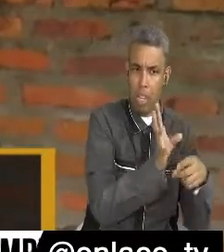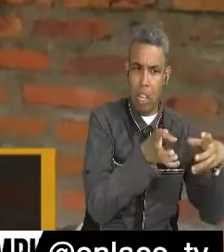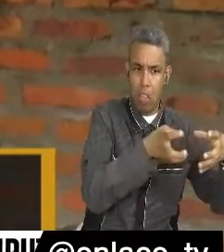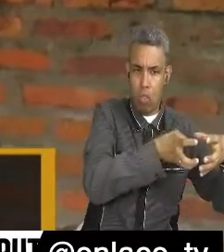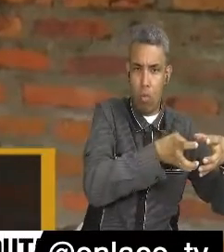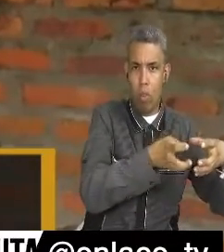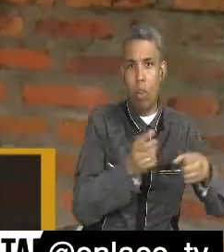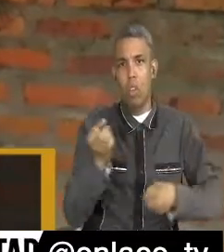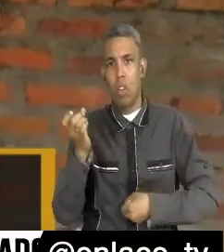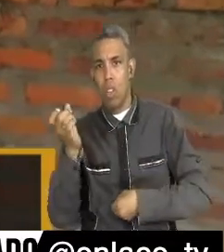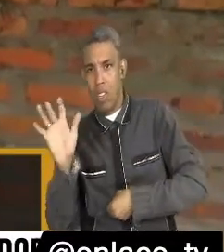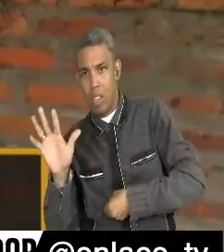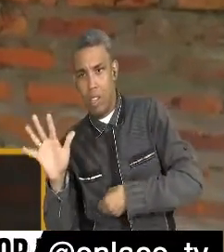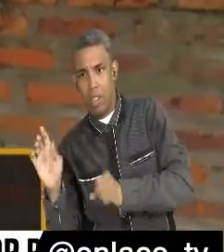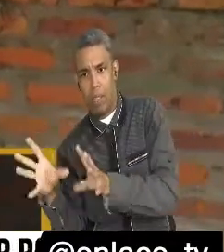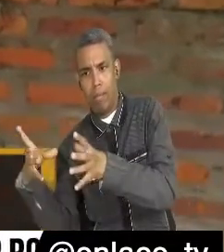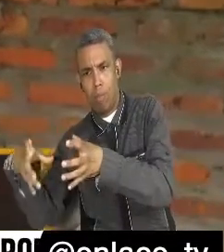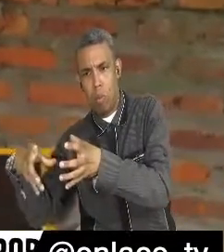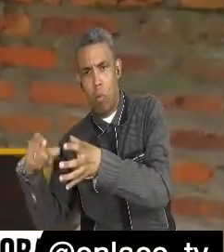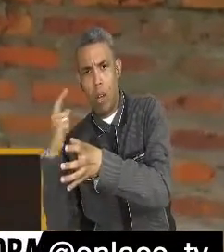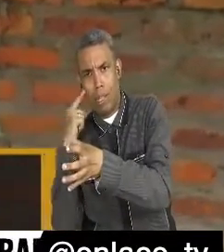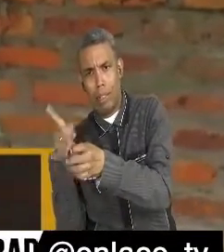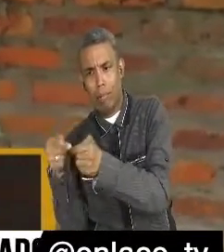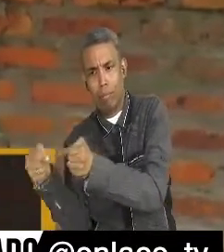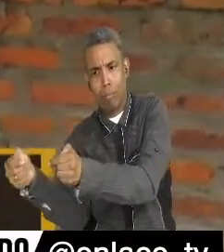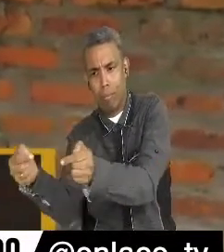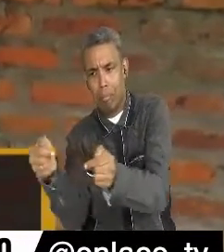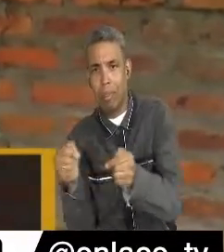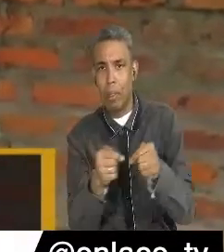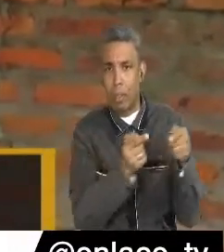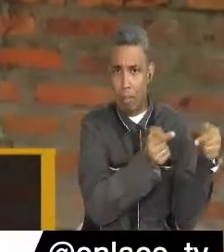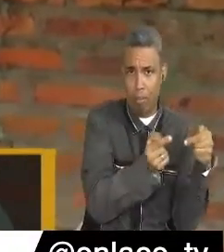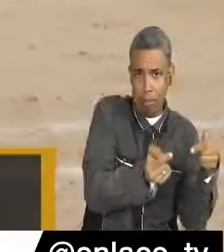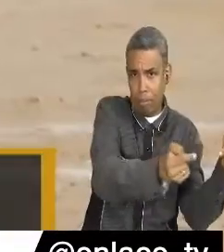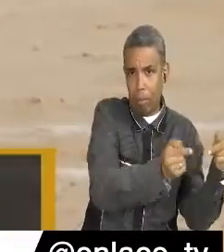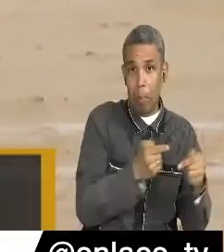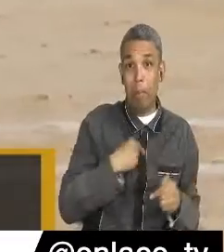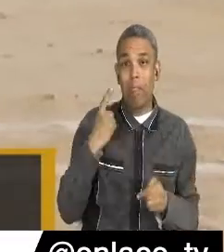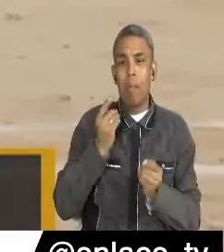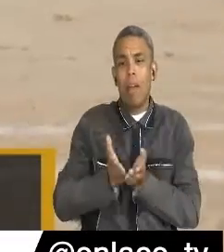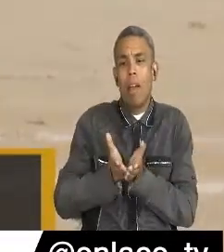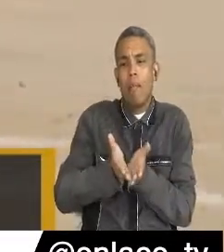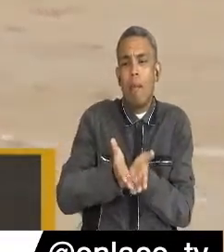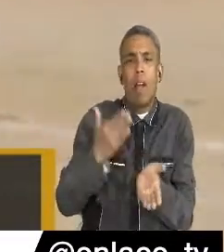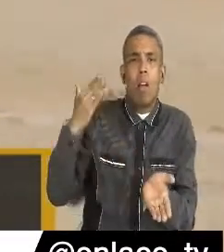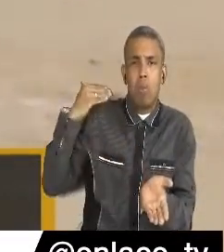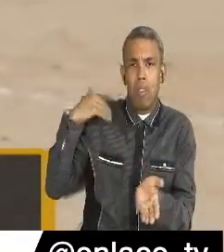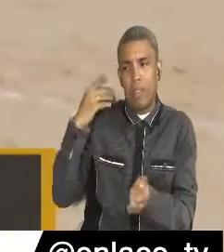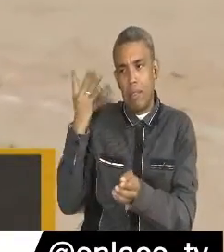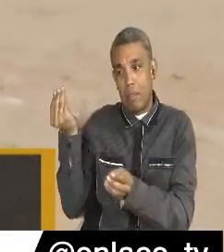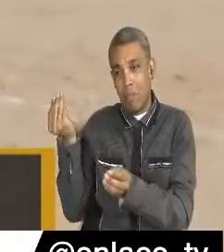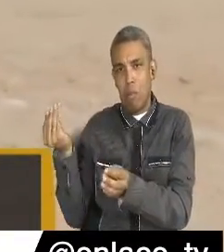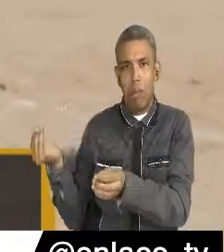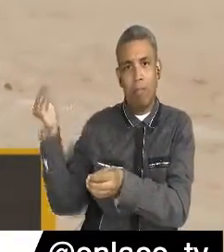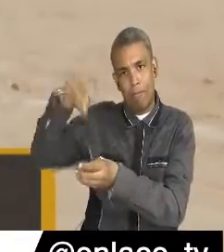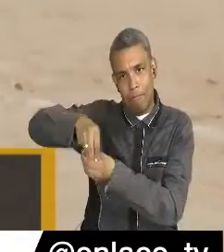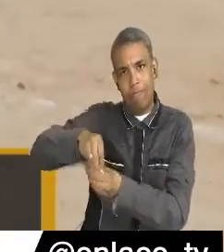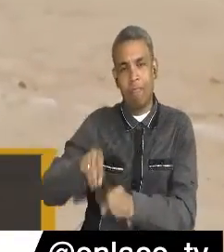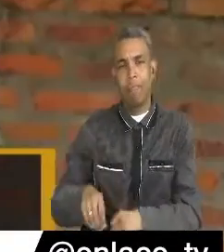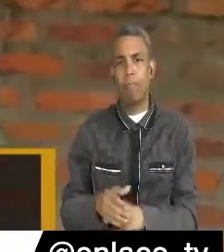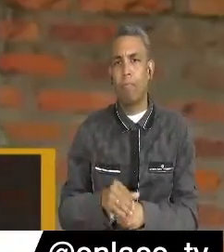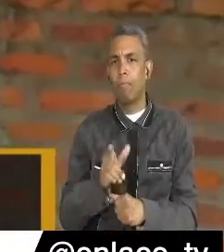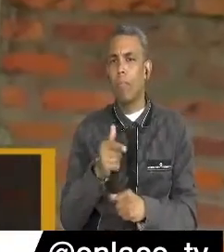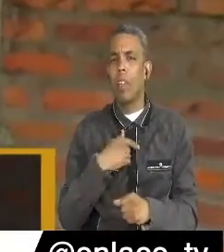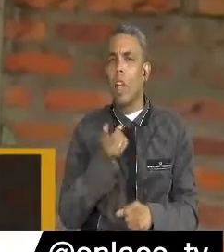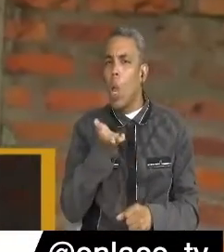a jugar su primer partido, donde estamos disfrutando unos grandes encuentros. Este campeonato es categoría abierta.